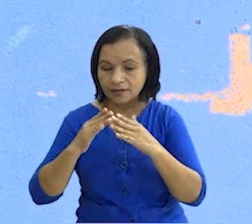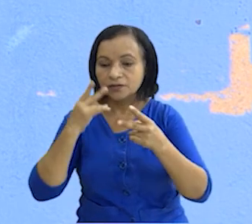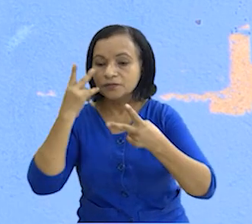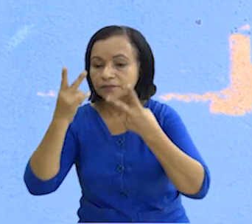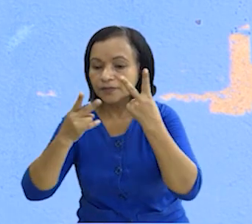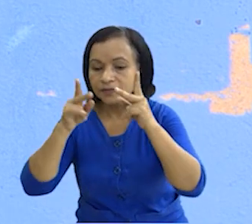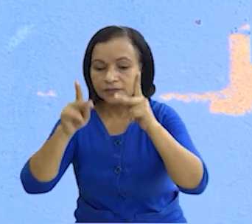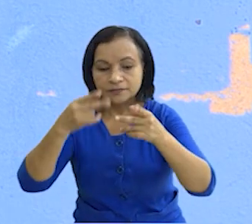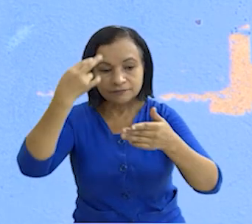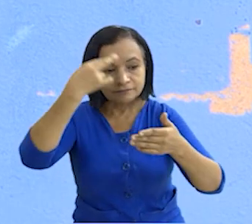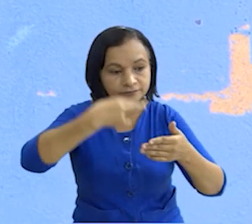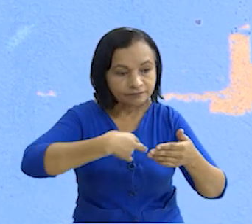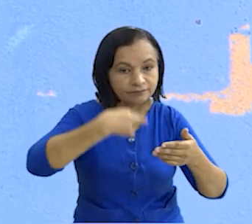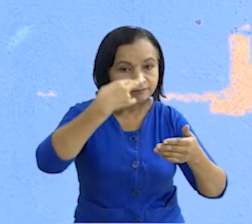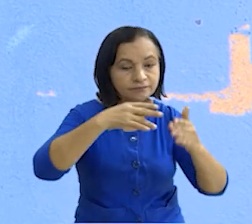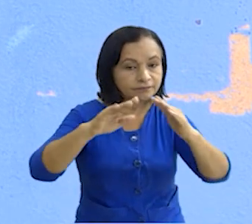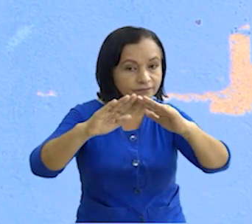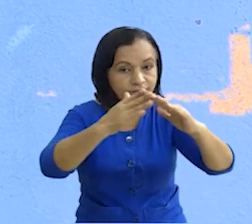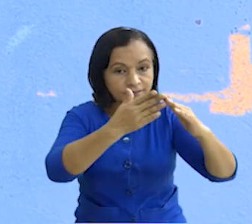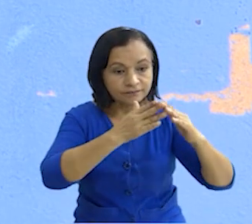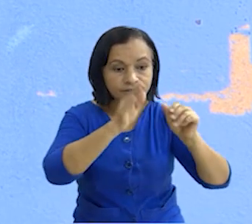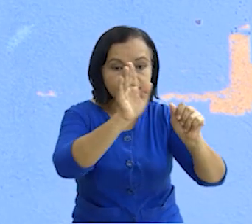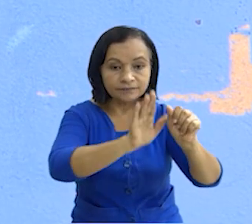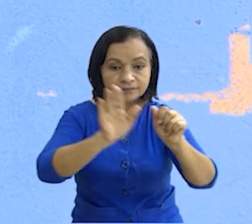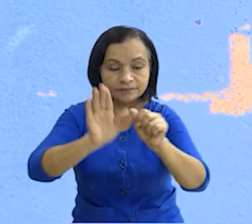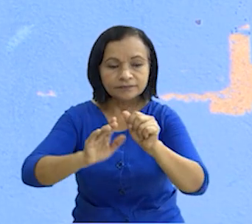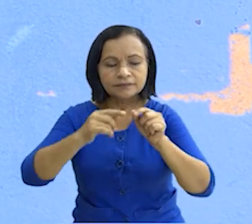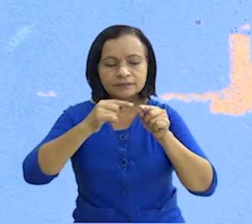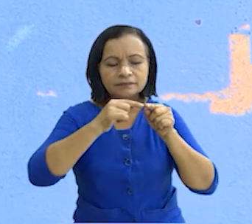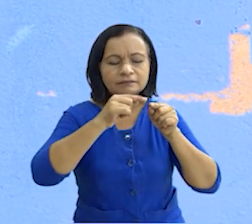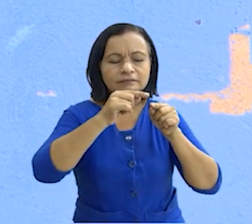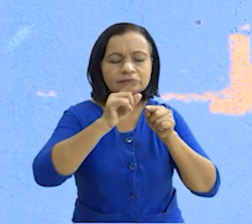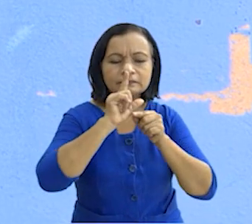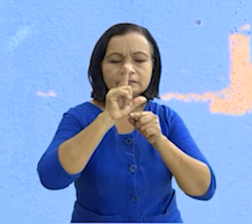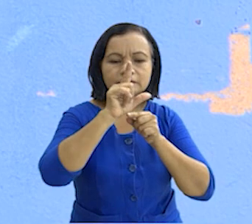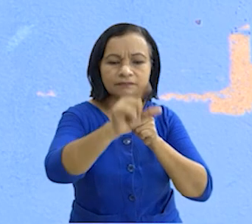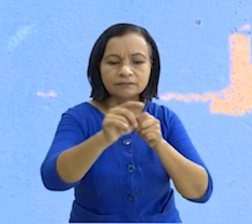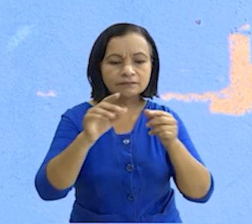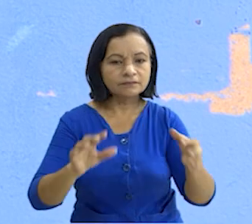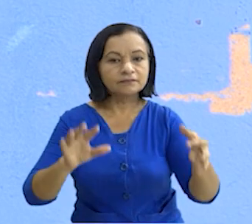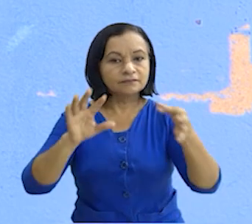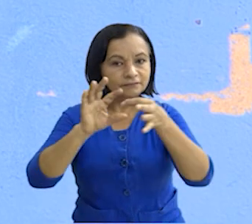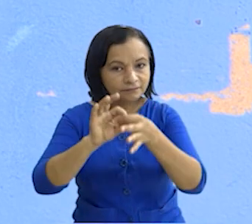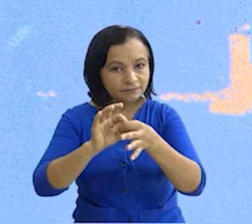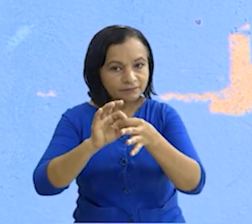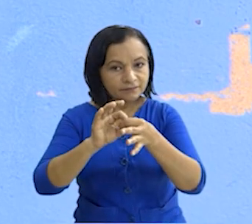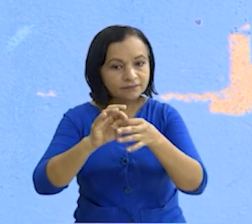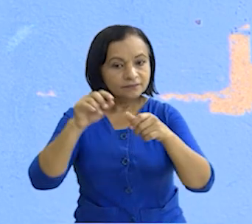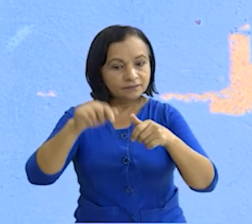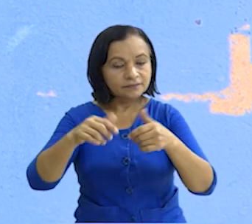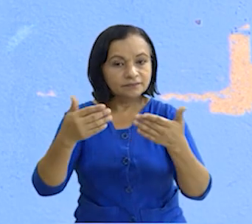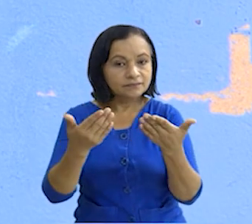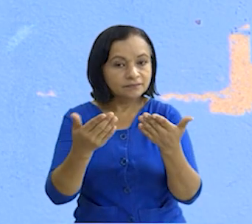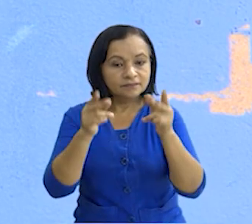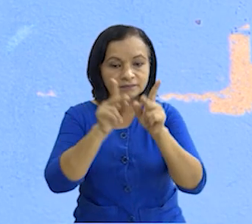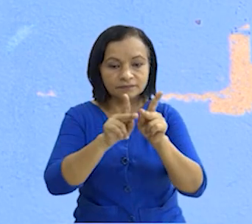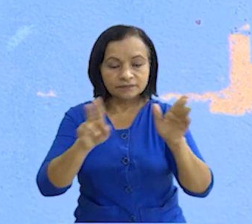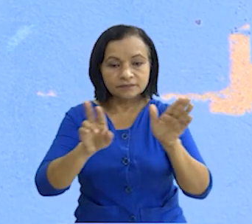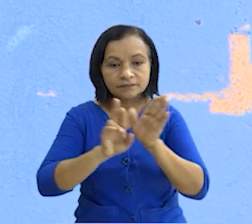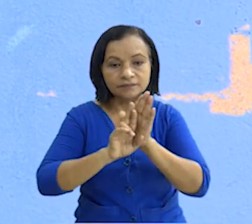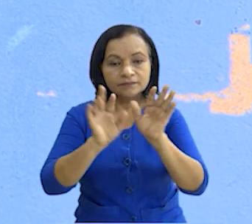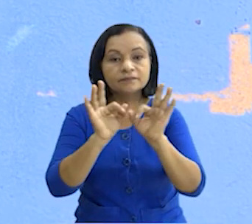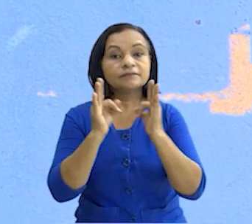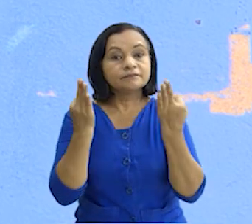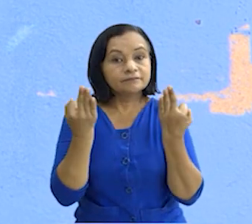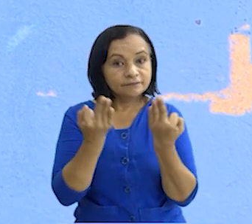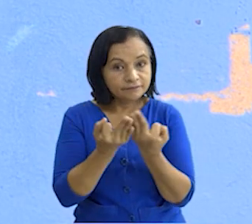los líderes de cada uno de los barrios, inclusive de comunidades que están integrados en esto de los planes de respuesta